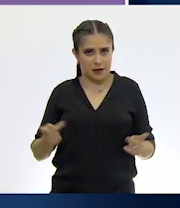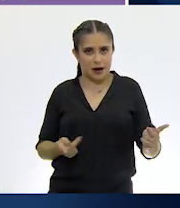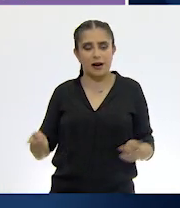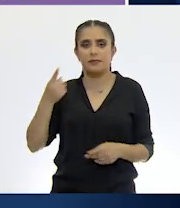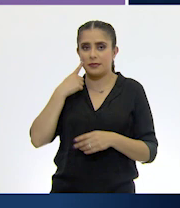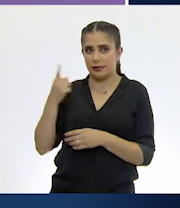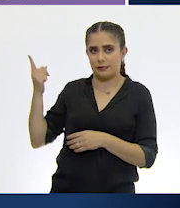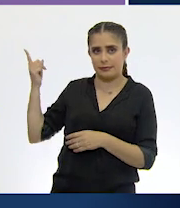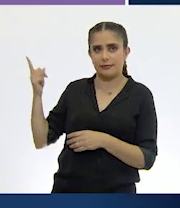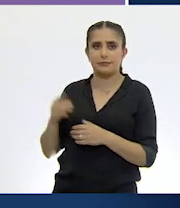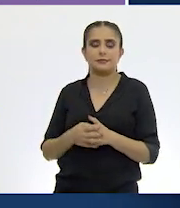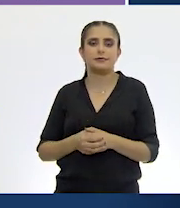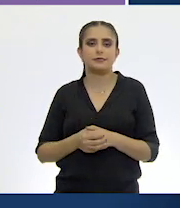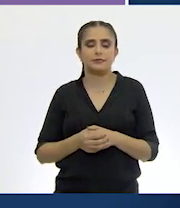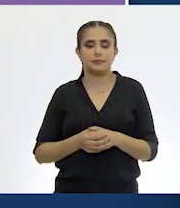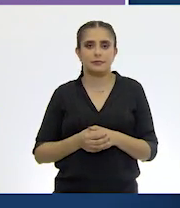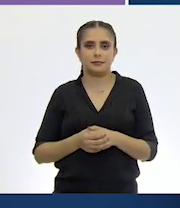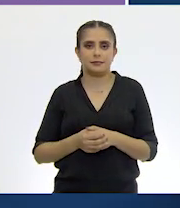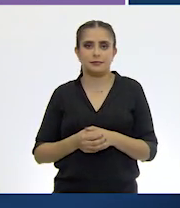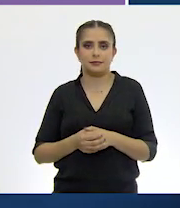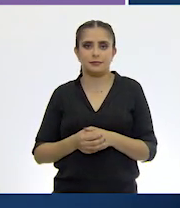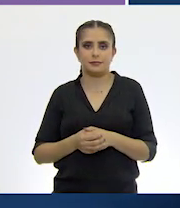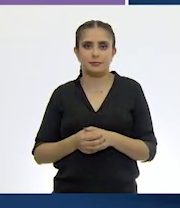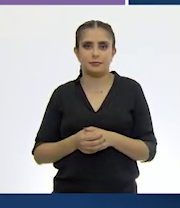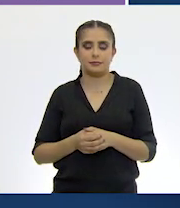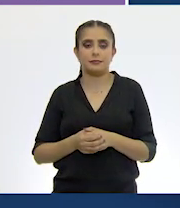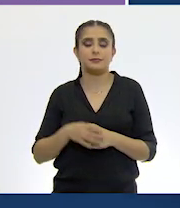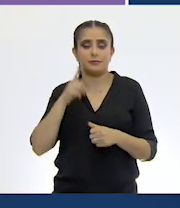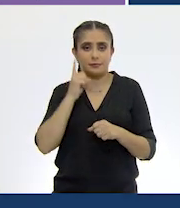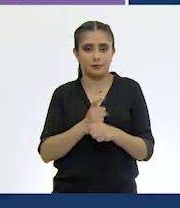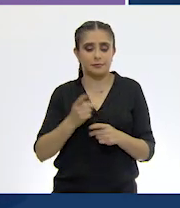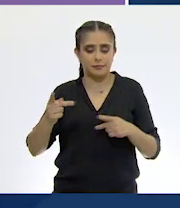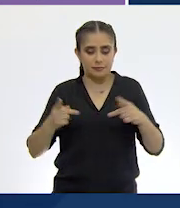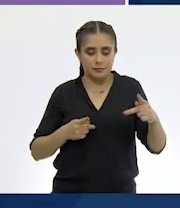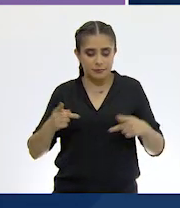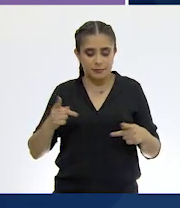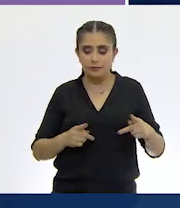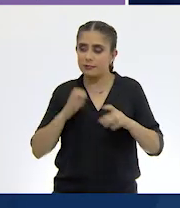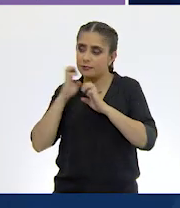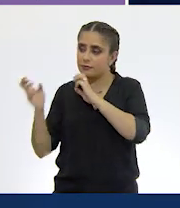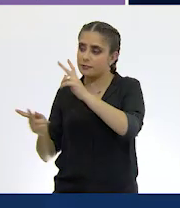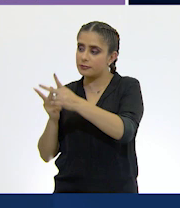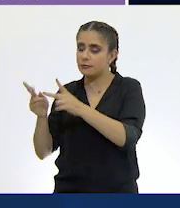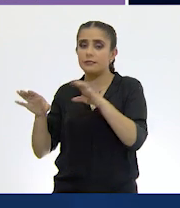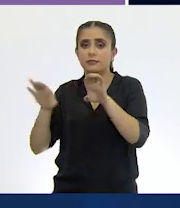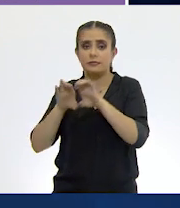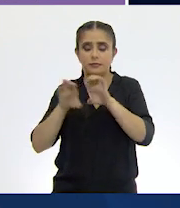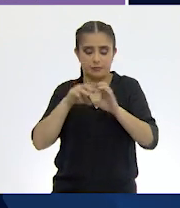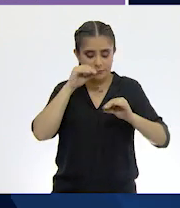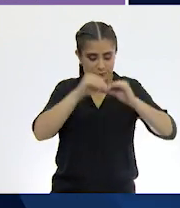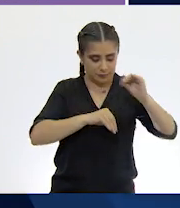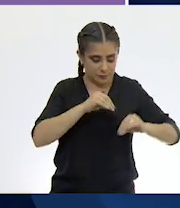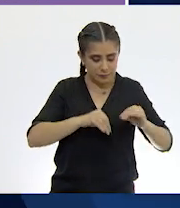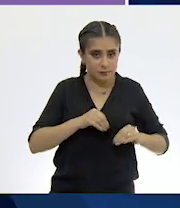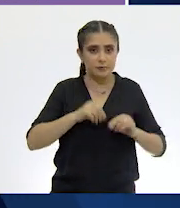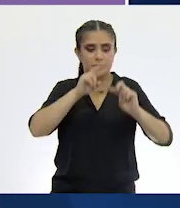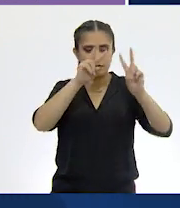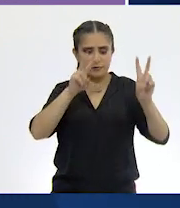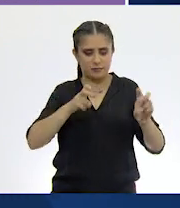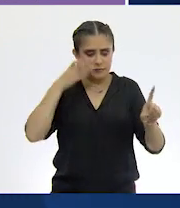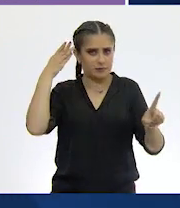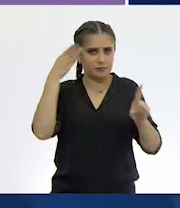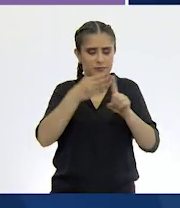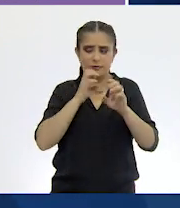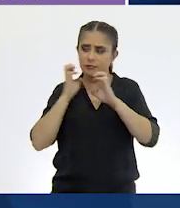tenemos y básicamente es planear la entrevista, definir un propósito y por qué